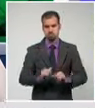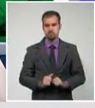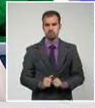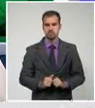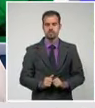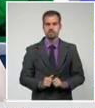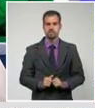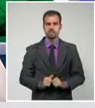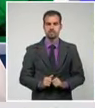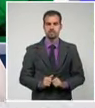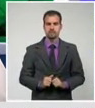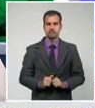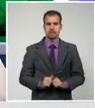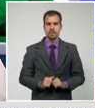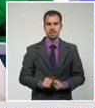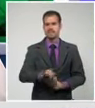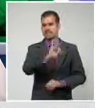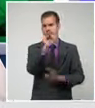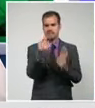7.920